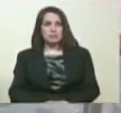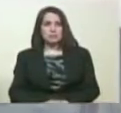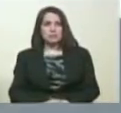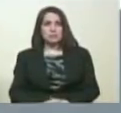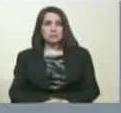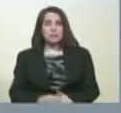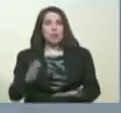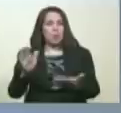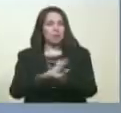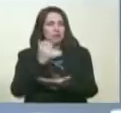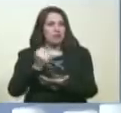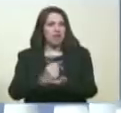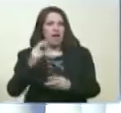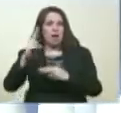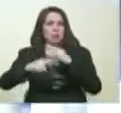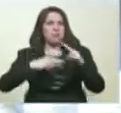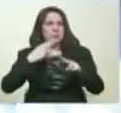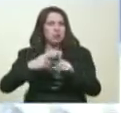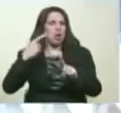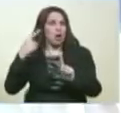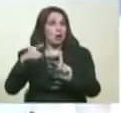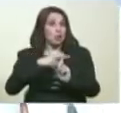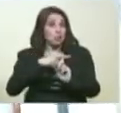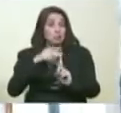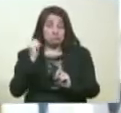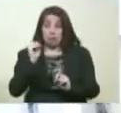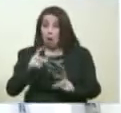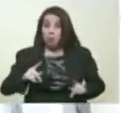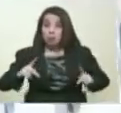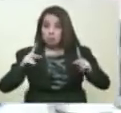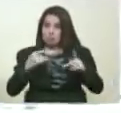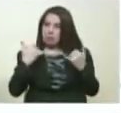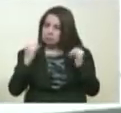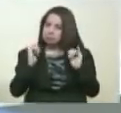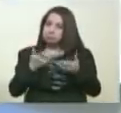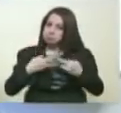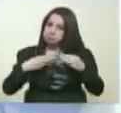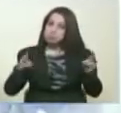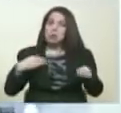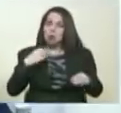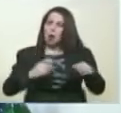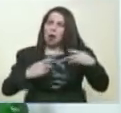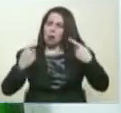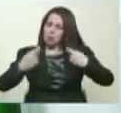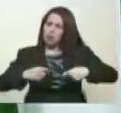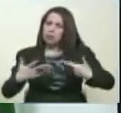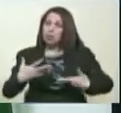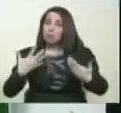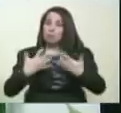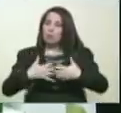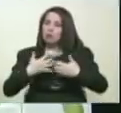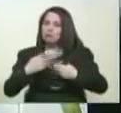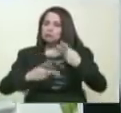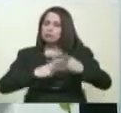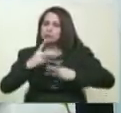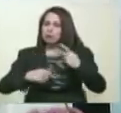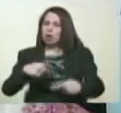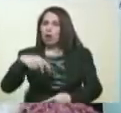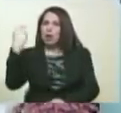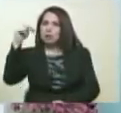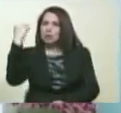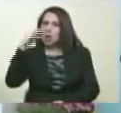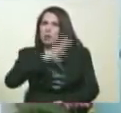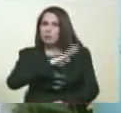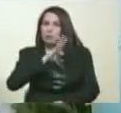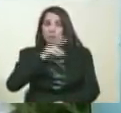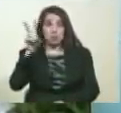en Puerto La Cruz. Si se da la oportunidad, ¿por qué no? Hay que tenerla. Y ya que ustedes están produciendo, yo apuesto por el productor nacional, el empresario nacional. Y